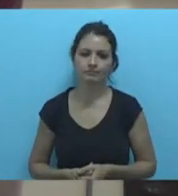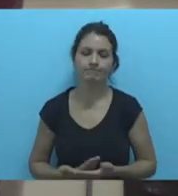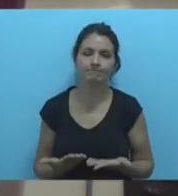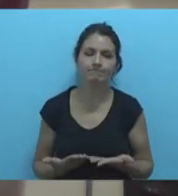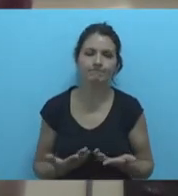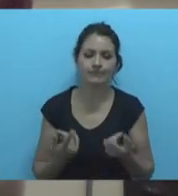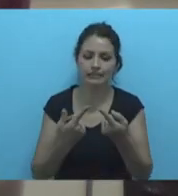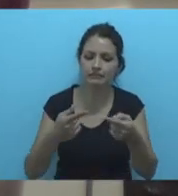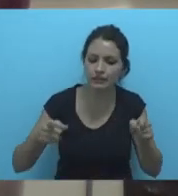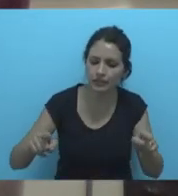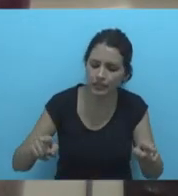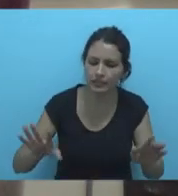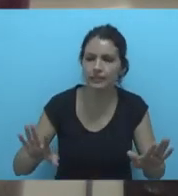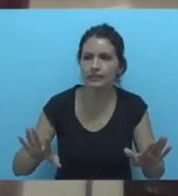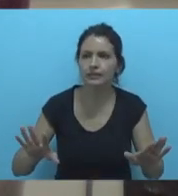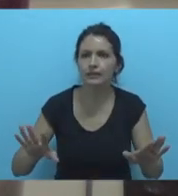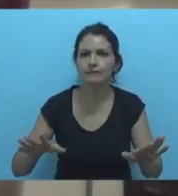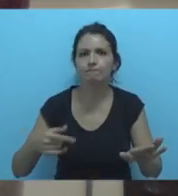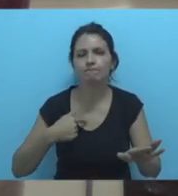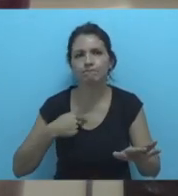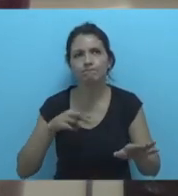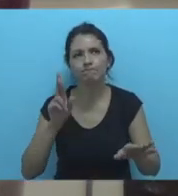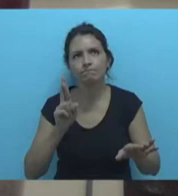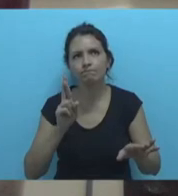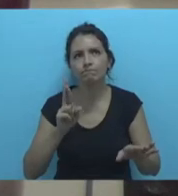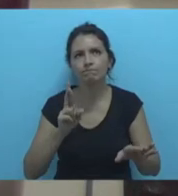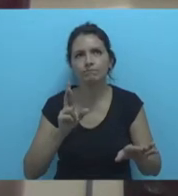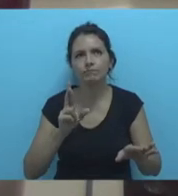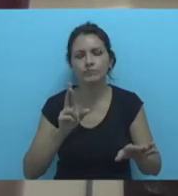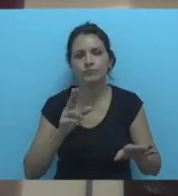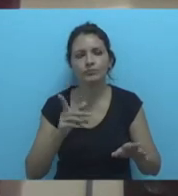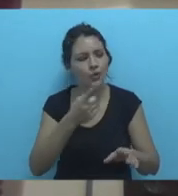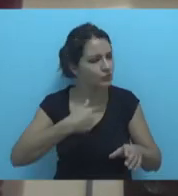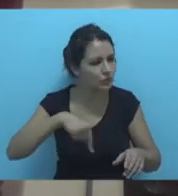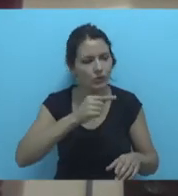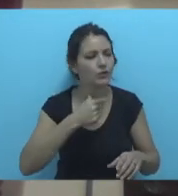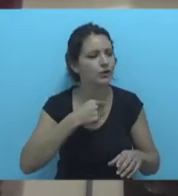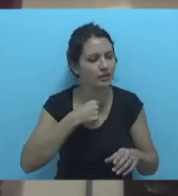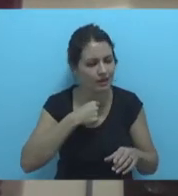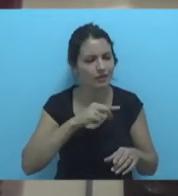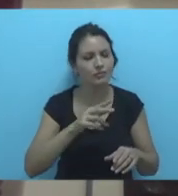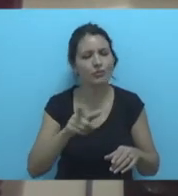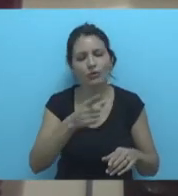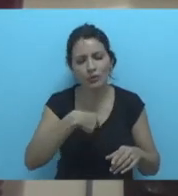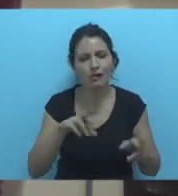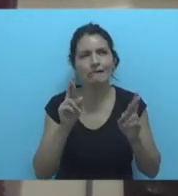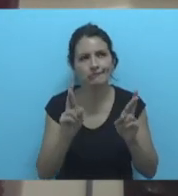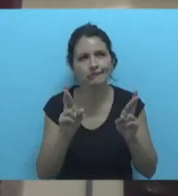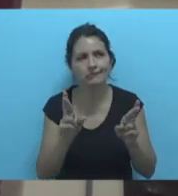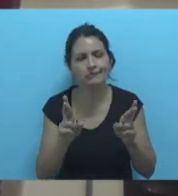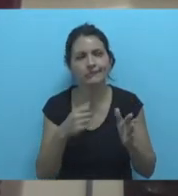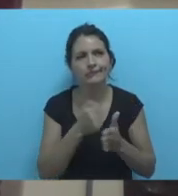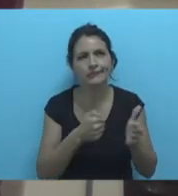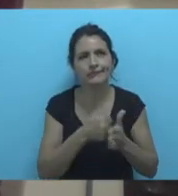las diferencias, yo creo que todos tenemos que hacer fuerzas